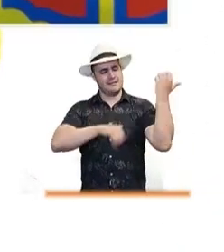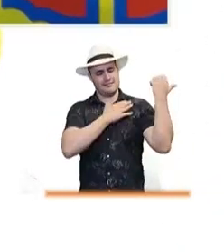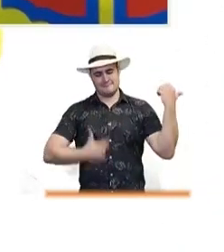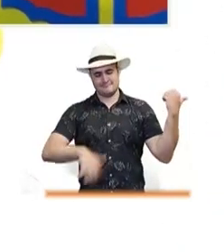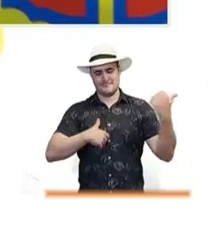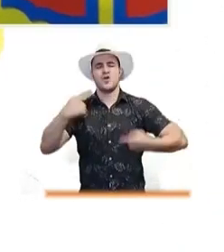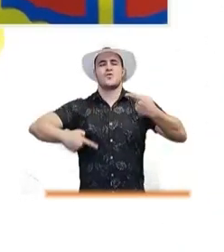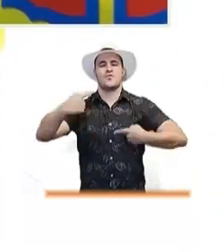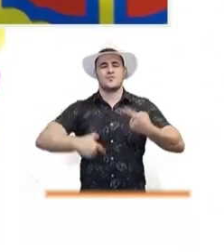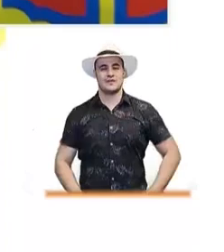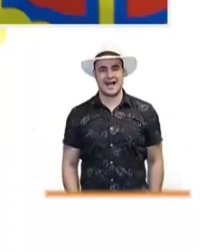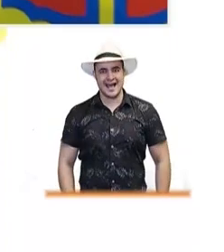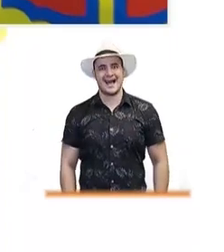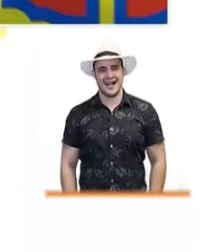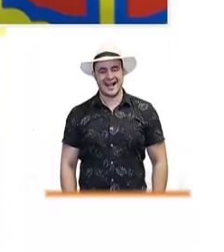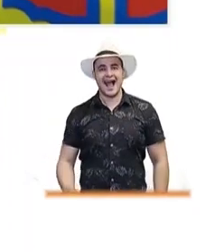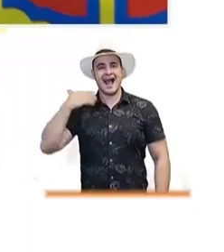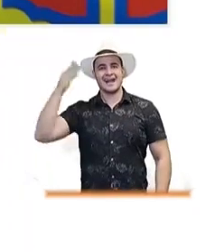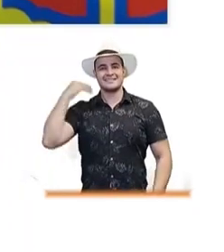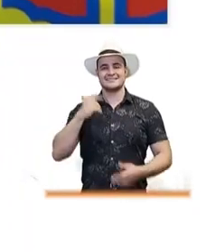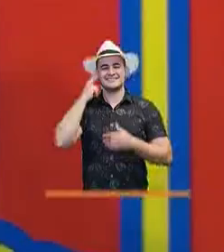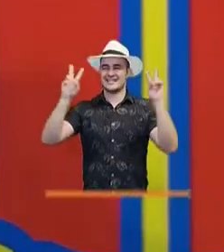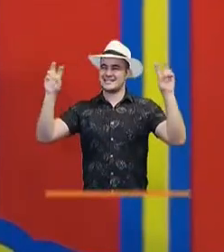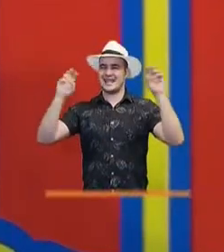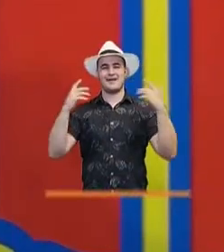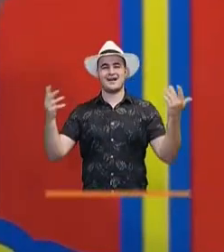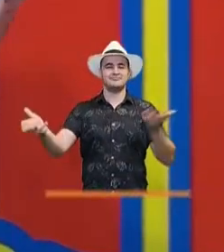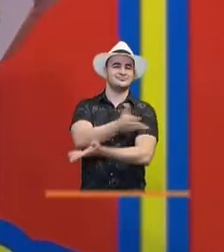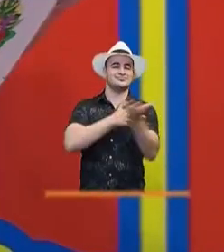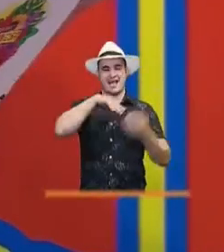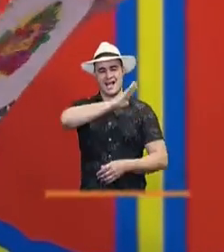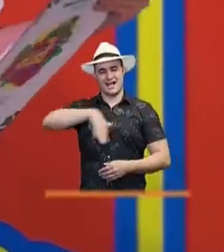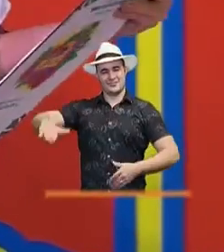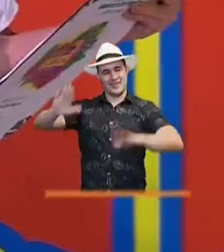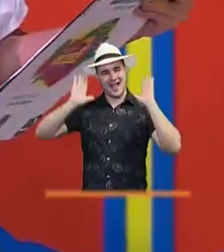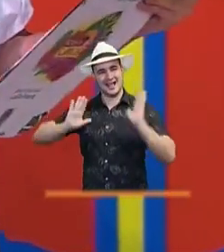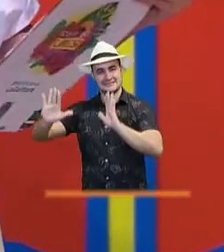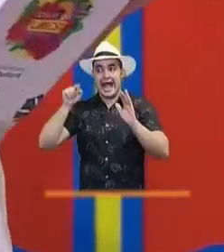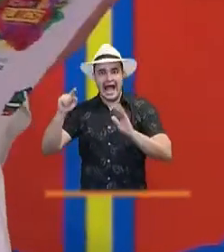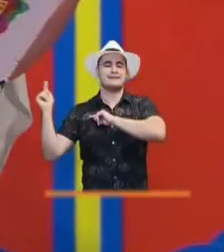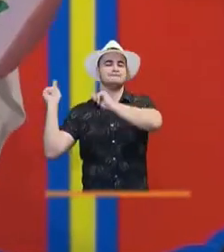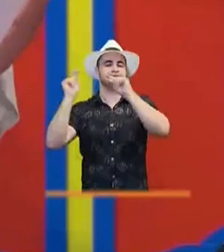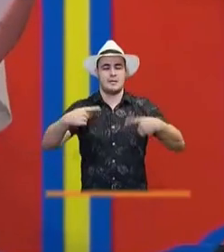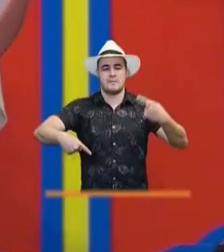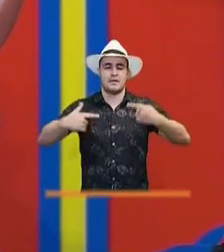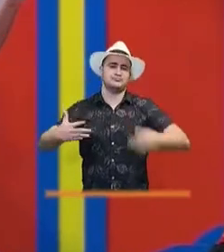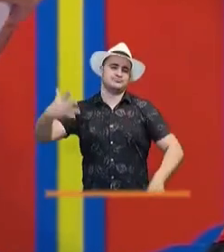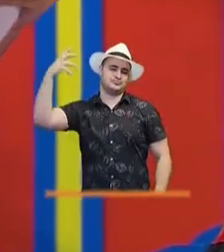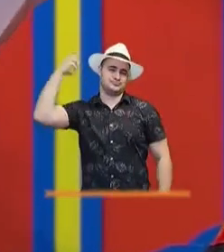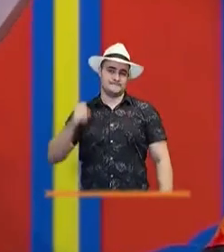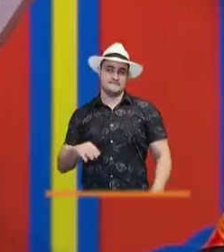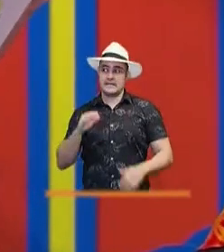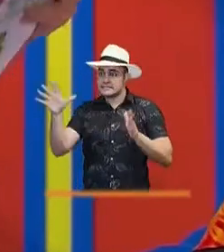de la exposición artesanal Antioquia es así. Parte de sus mensajes quedaron plasmados en el libro